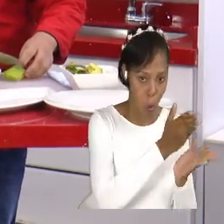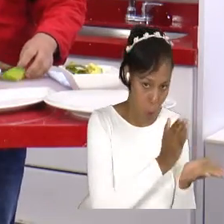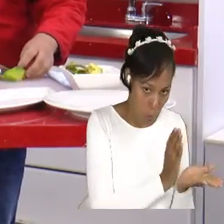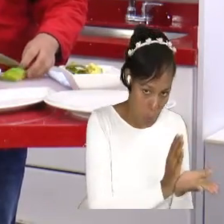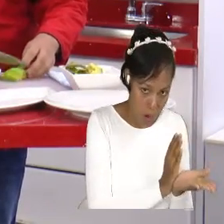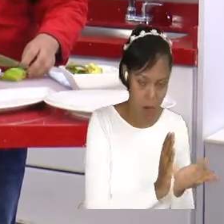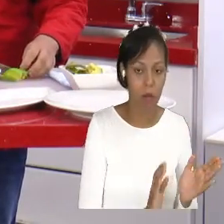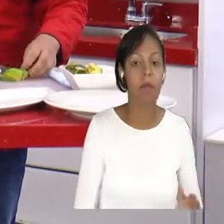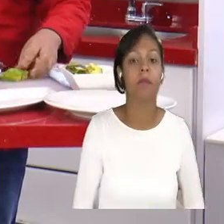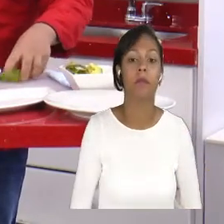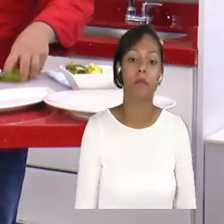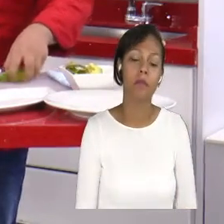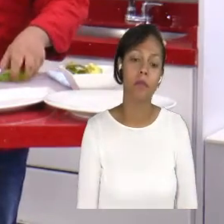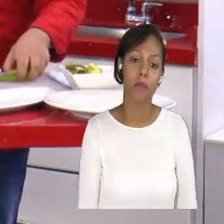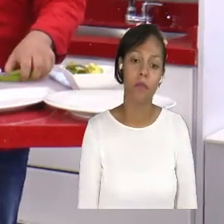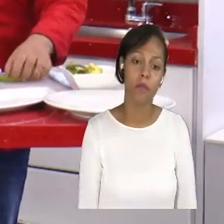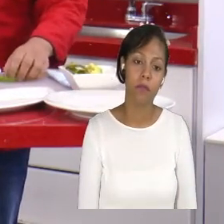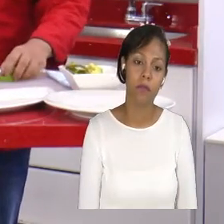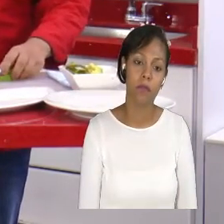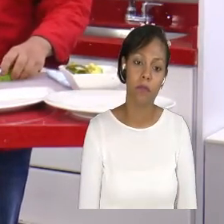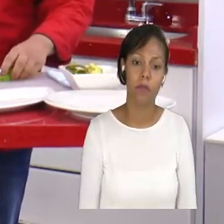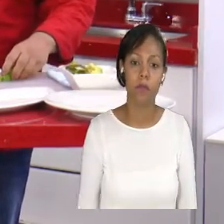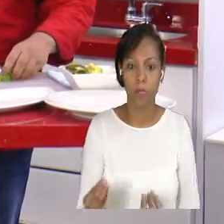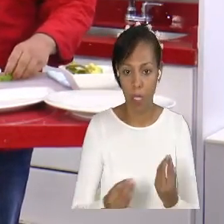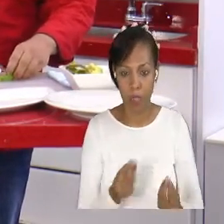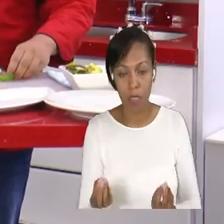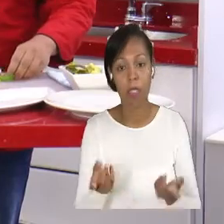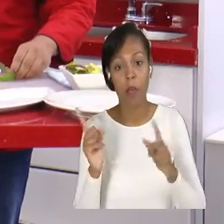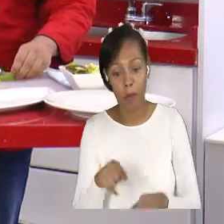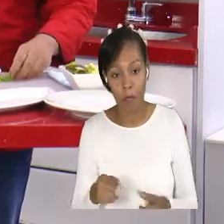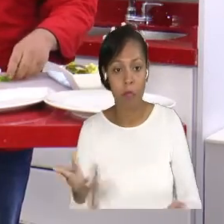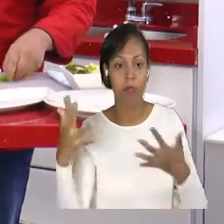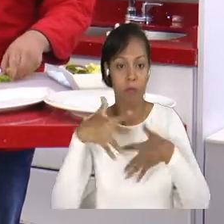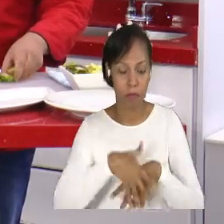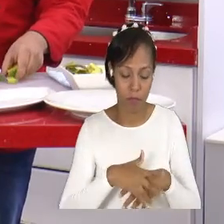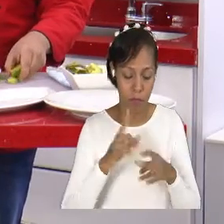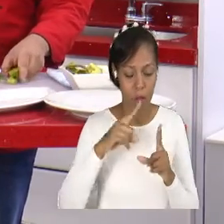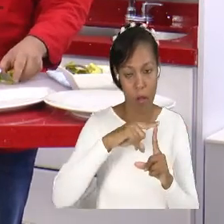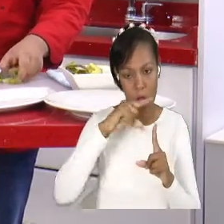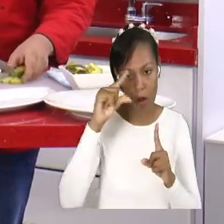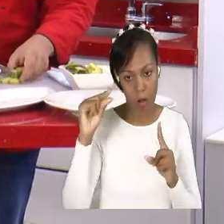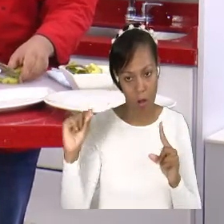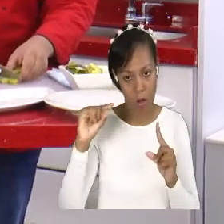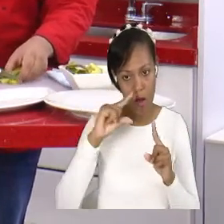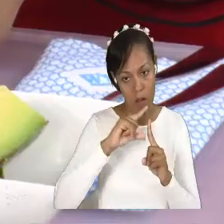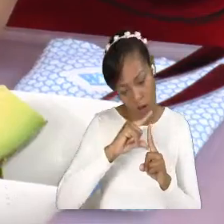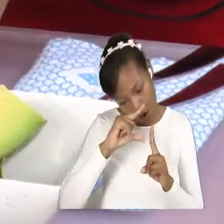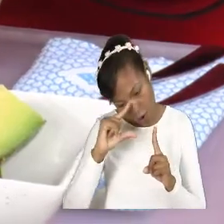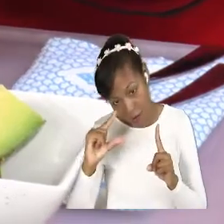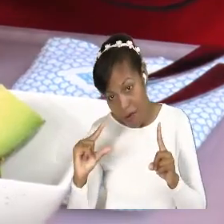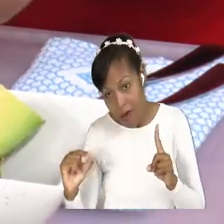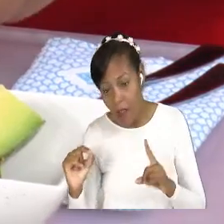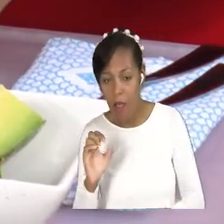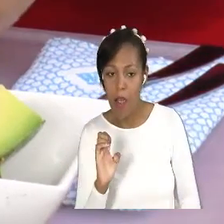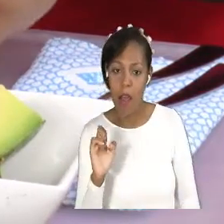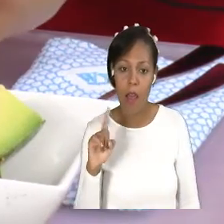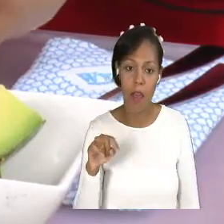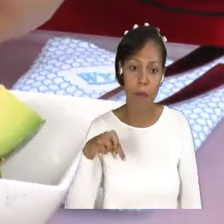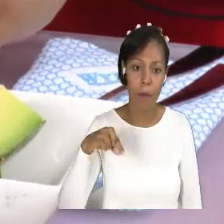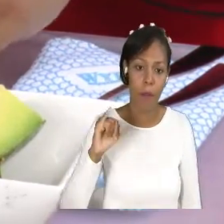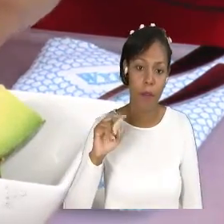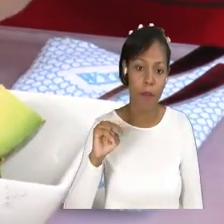Adicionalmente le vamos a mezclar la espinaca, la receta ahí lo decía, unas hojitas de espinaca. Todo esto se va a mezclar con